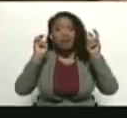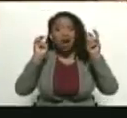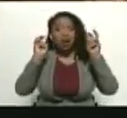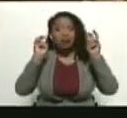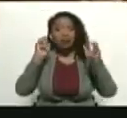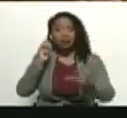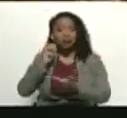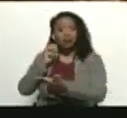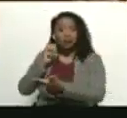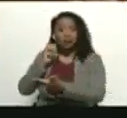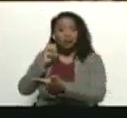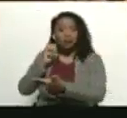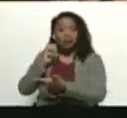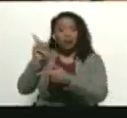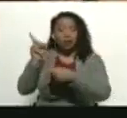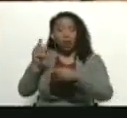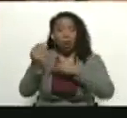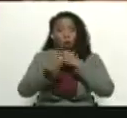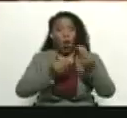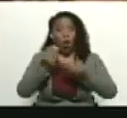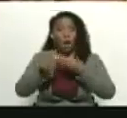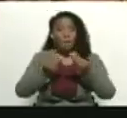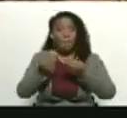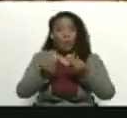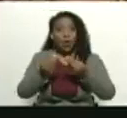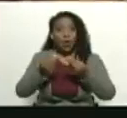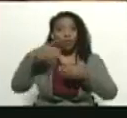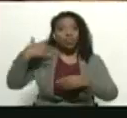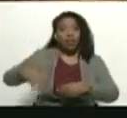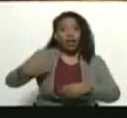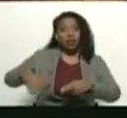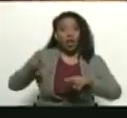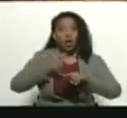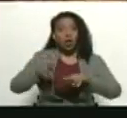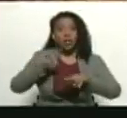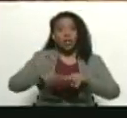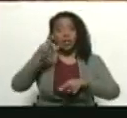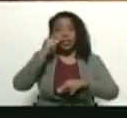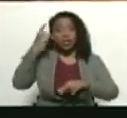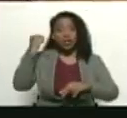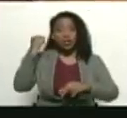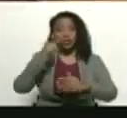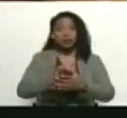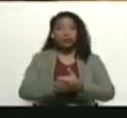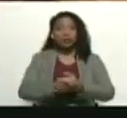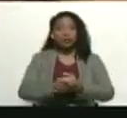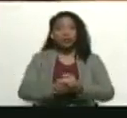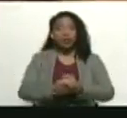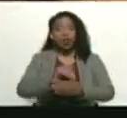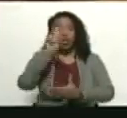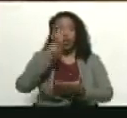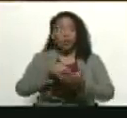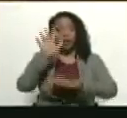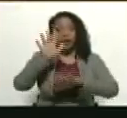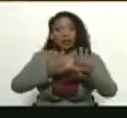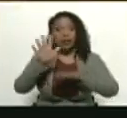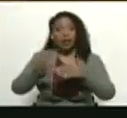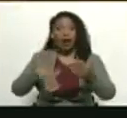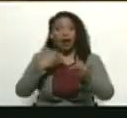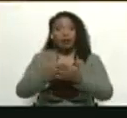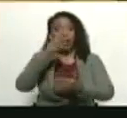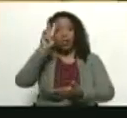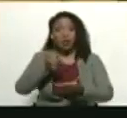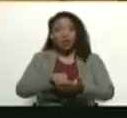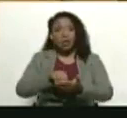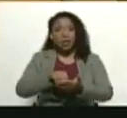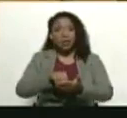el impacto de las medidas coercitivas unilaterales en los derechos de los niños, niñas y adolescentes venezolanos durante el 2015 al